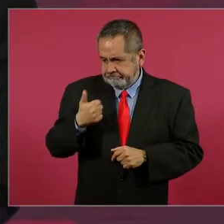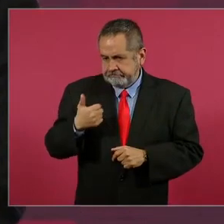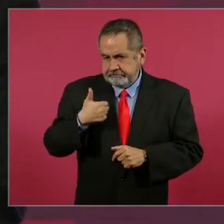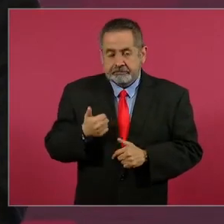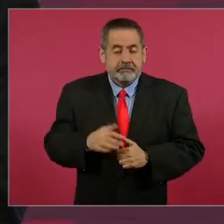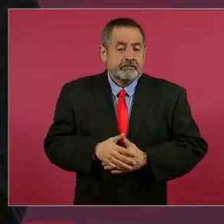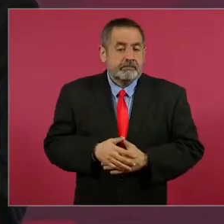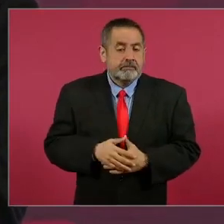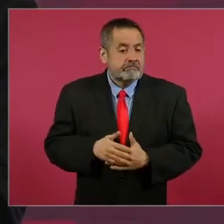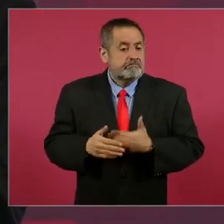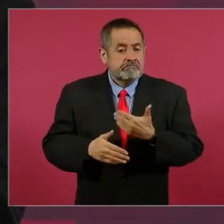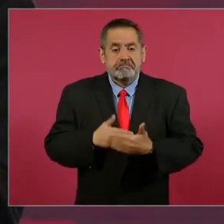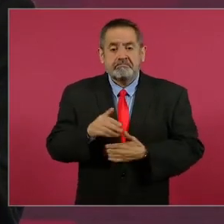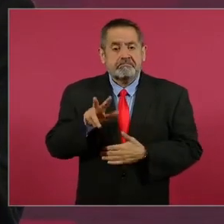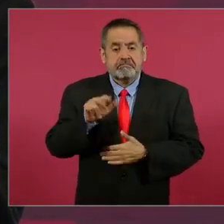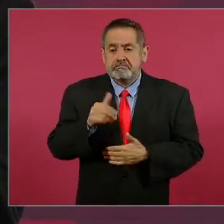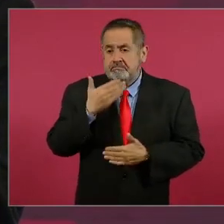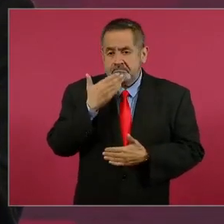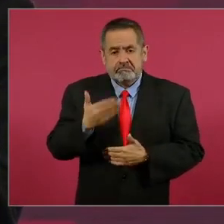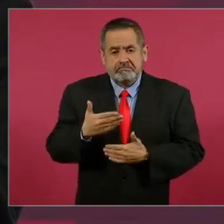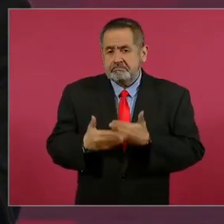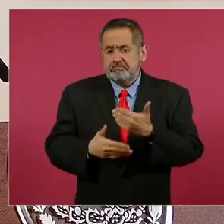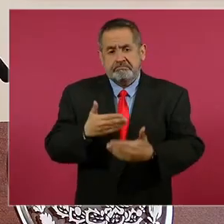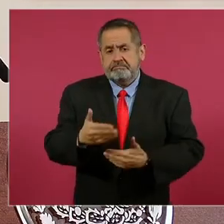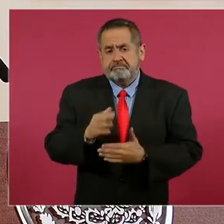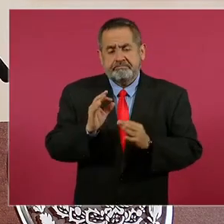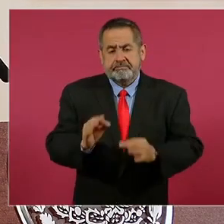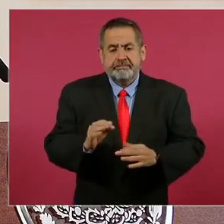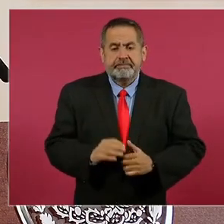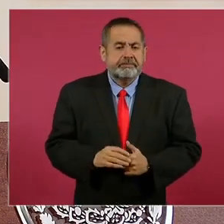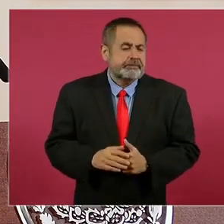Y vamos bien porque